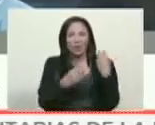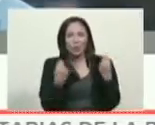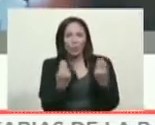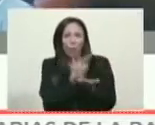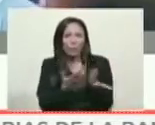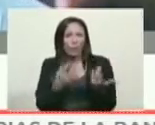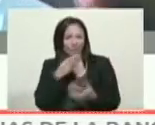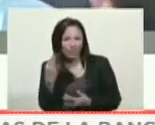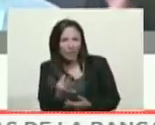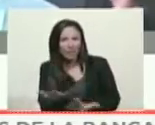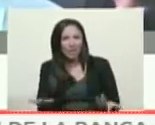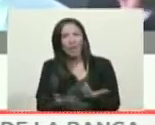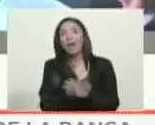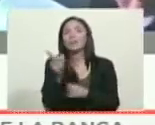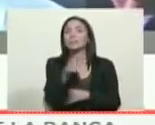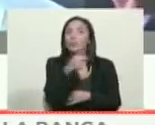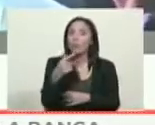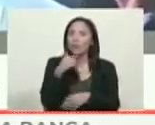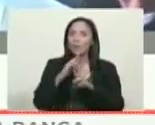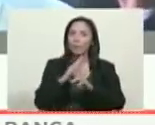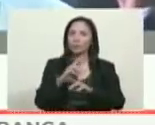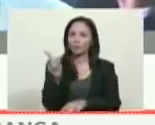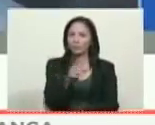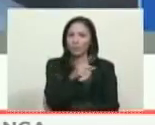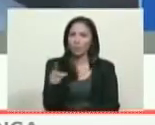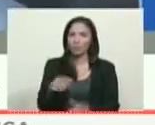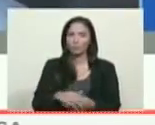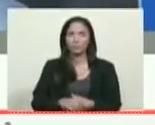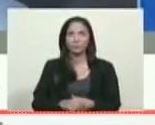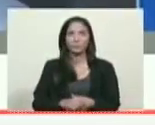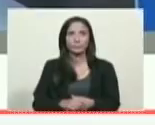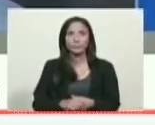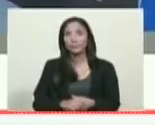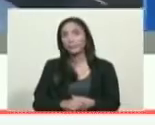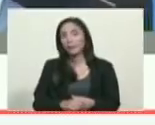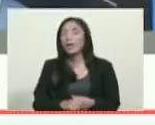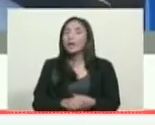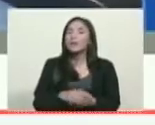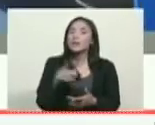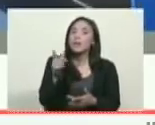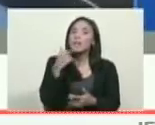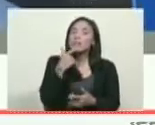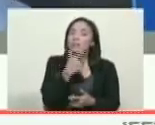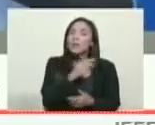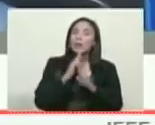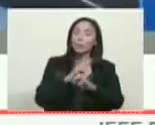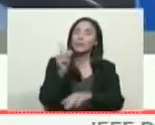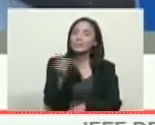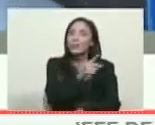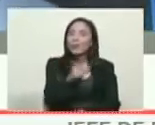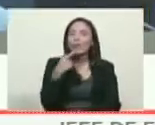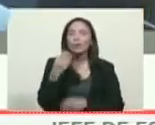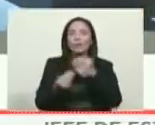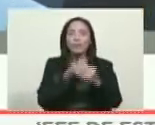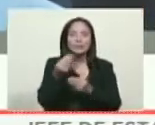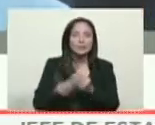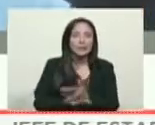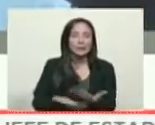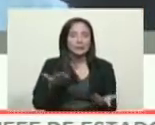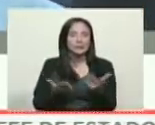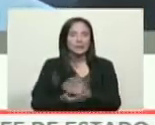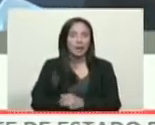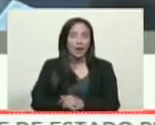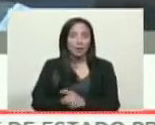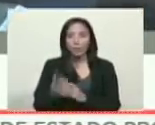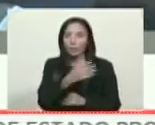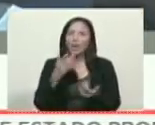presidente de nada. ¿Lo dijo o no lo dijo? ¿Dijo o no dijo que él iba a hacer una especie de cosa allí para que la gente